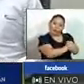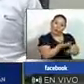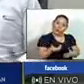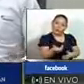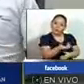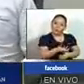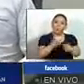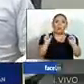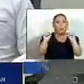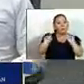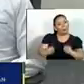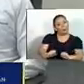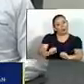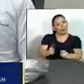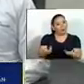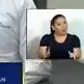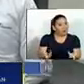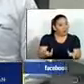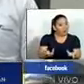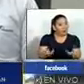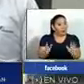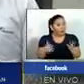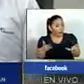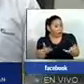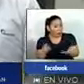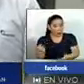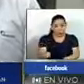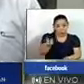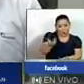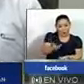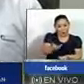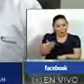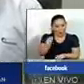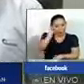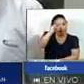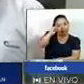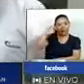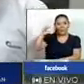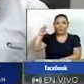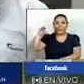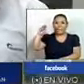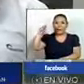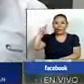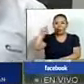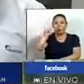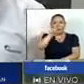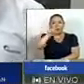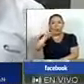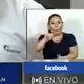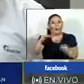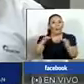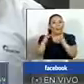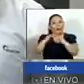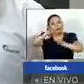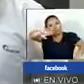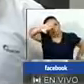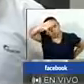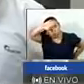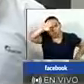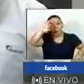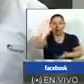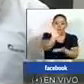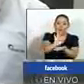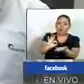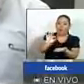hoy para comentarles del producto cemento Cuscatlán donde hemos mejorado la fórmula del